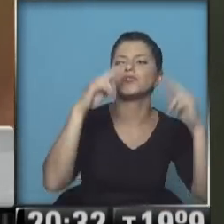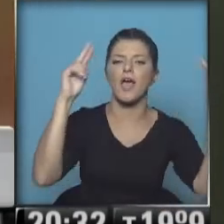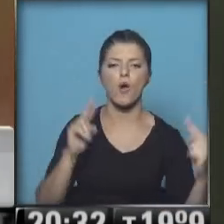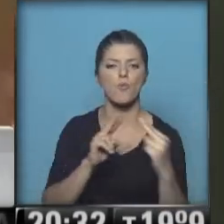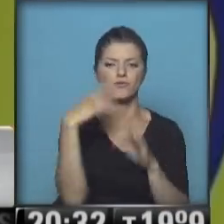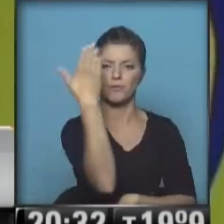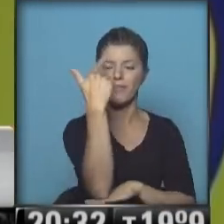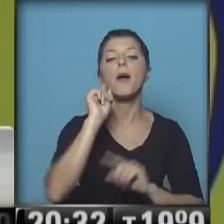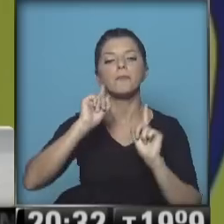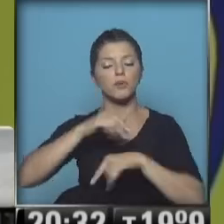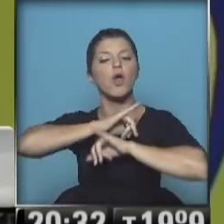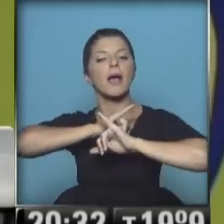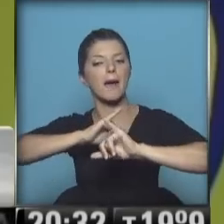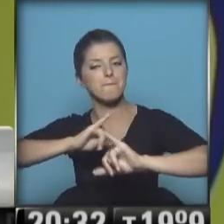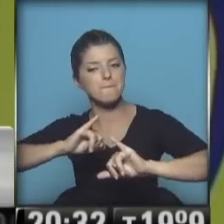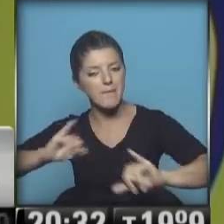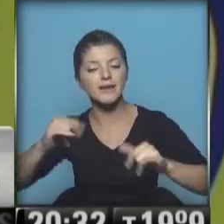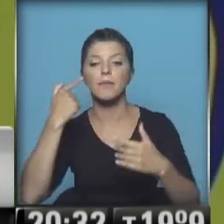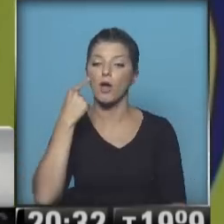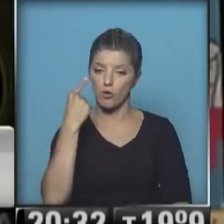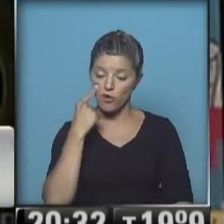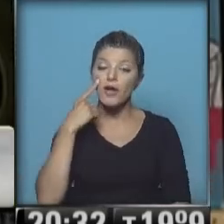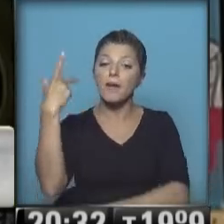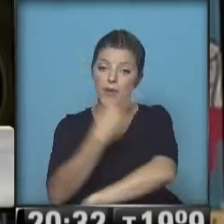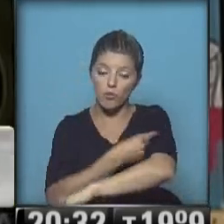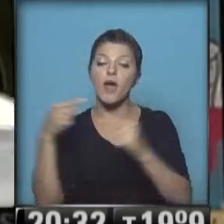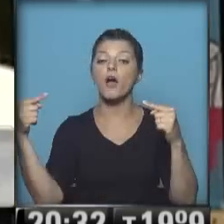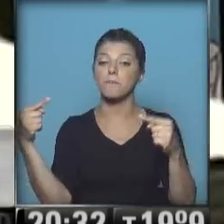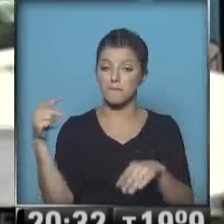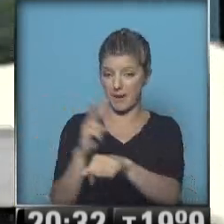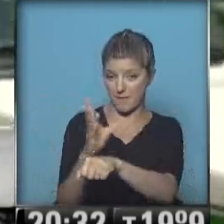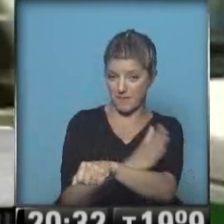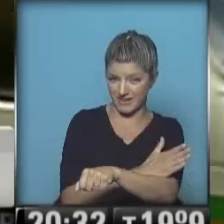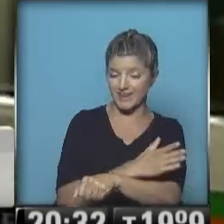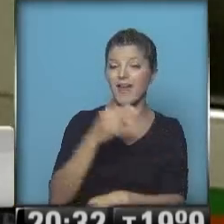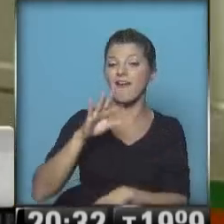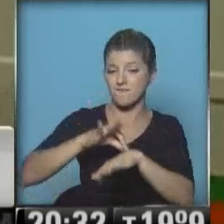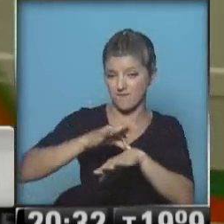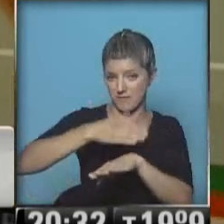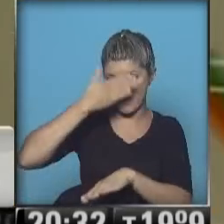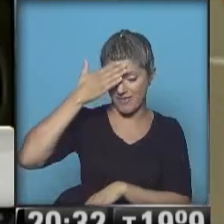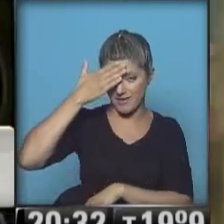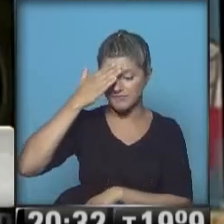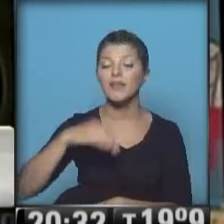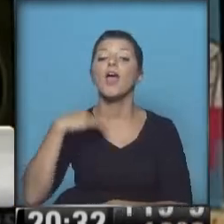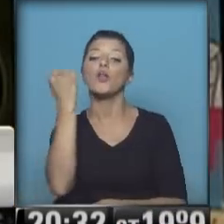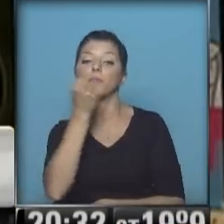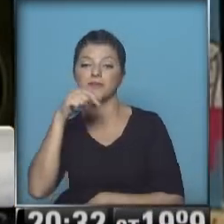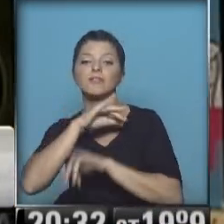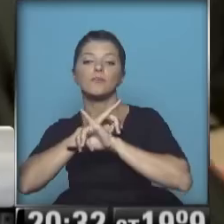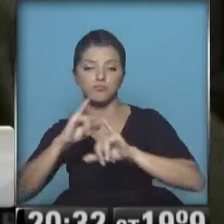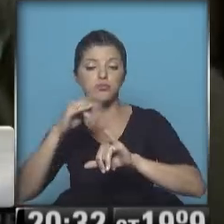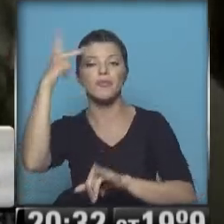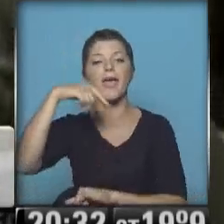de concientización y vacunación de las hepatitis virales. La idea es llegar con el mensaje de la importancia de la prevención de las hepatitis